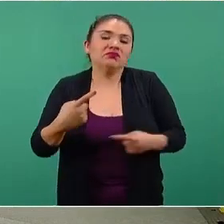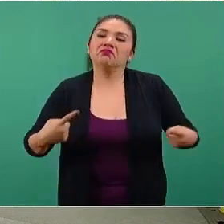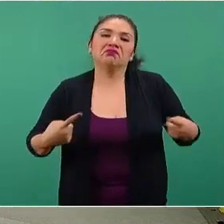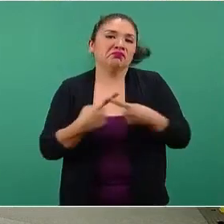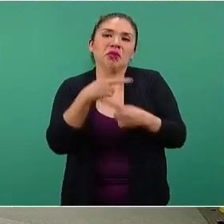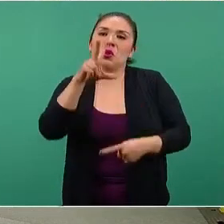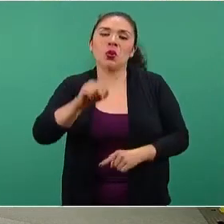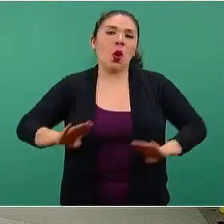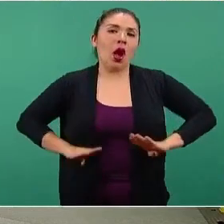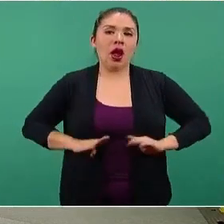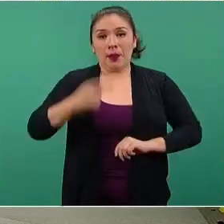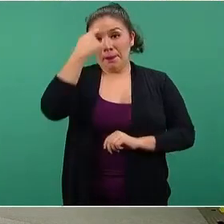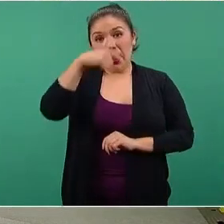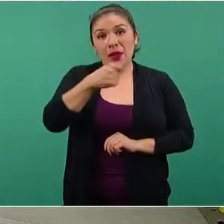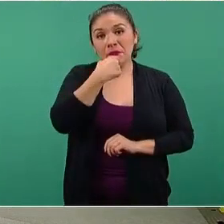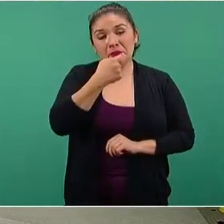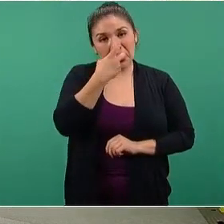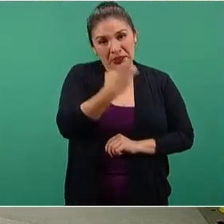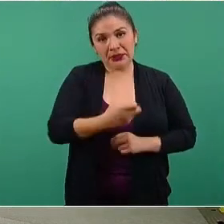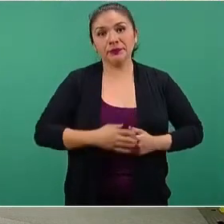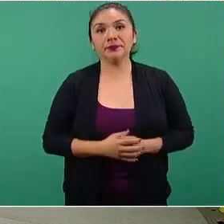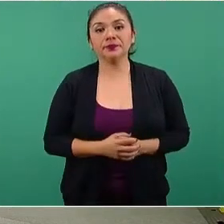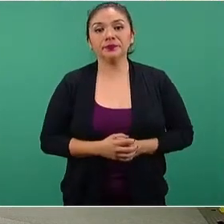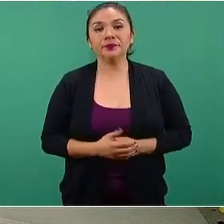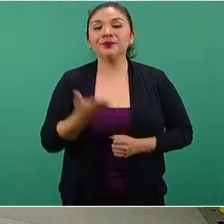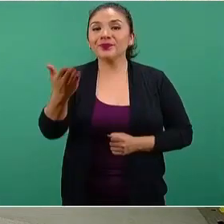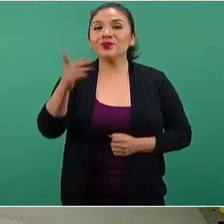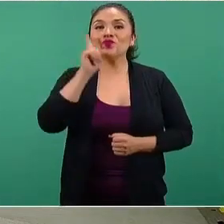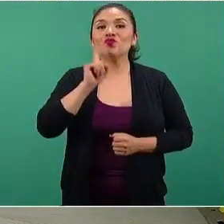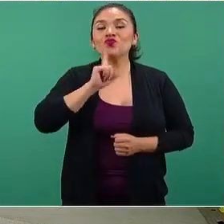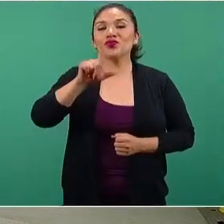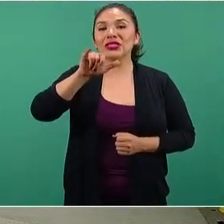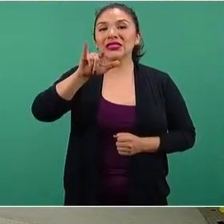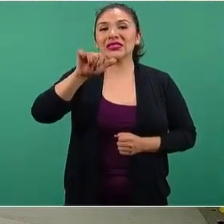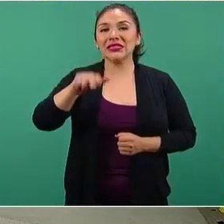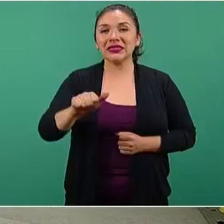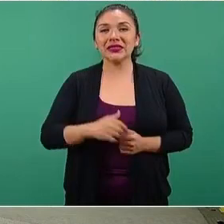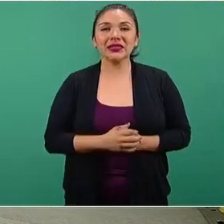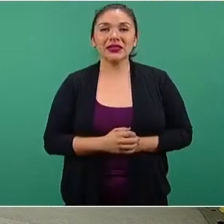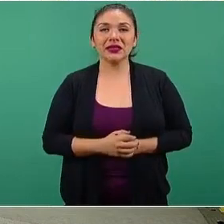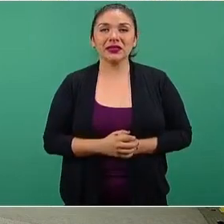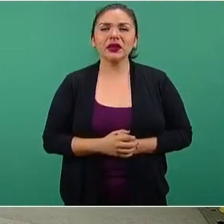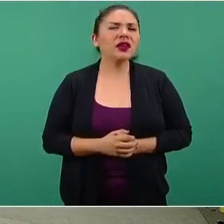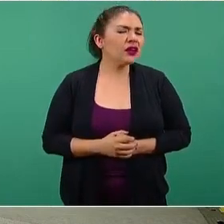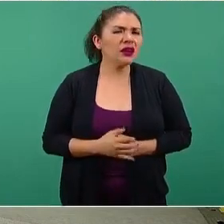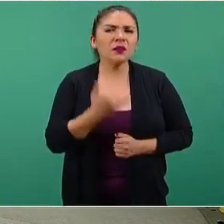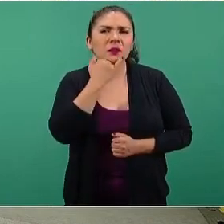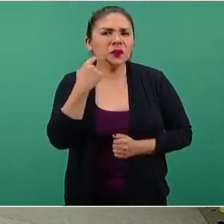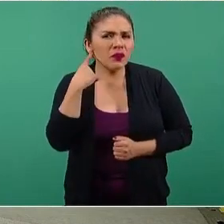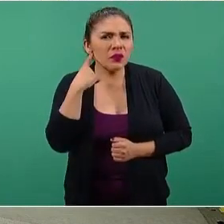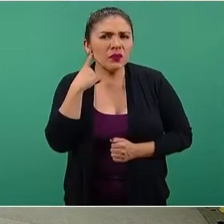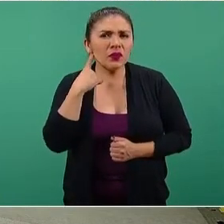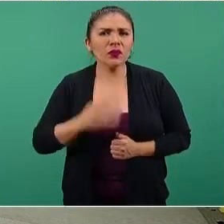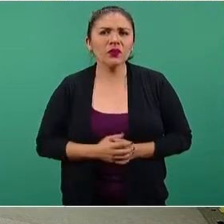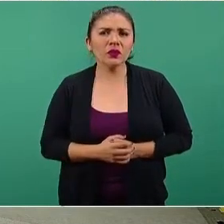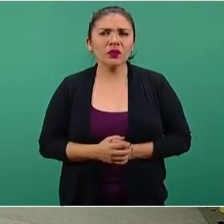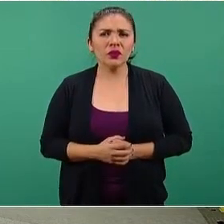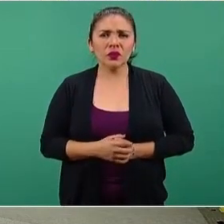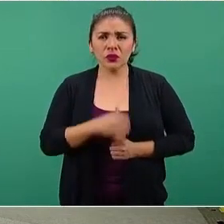tengo aquí a la mano. Liliana Noble. ¿Perdón?